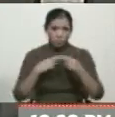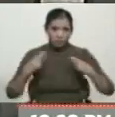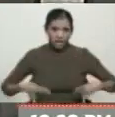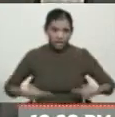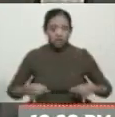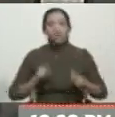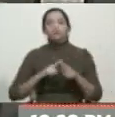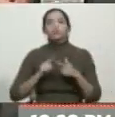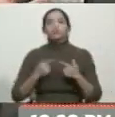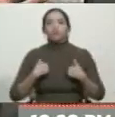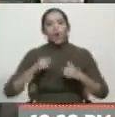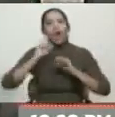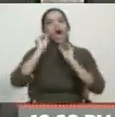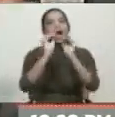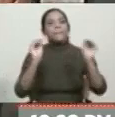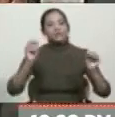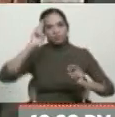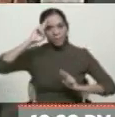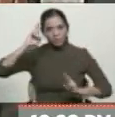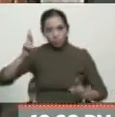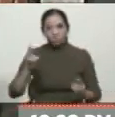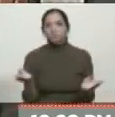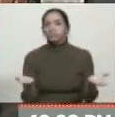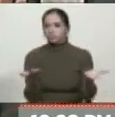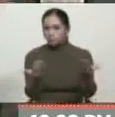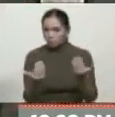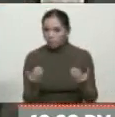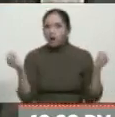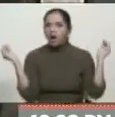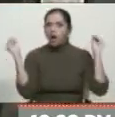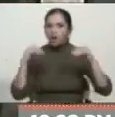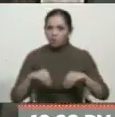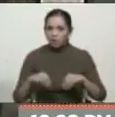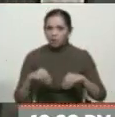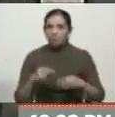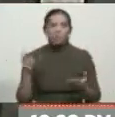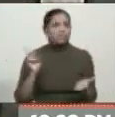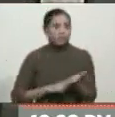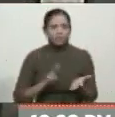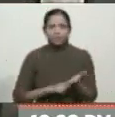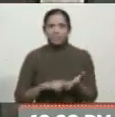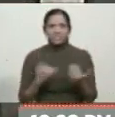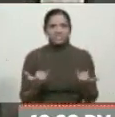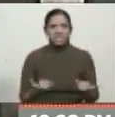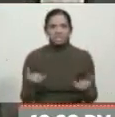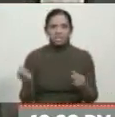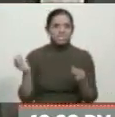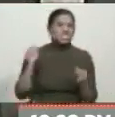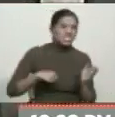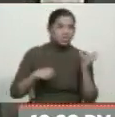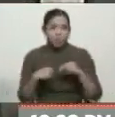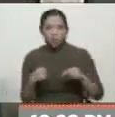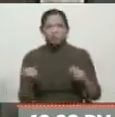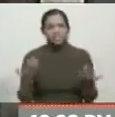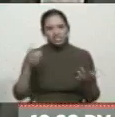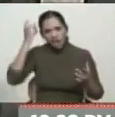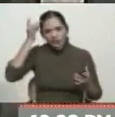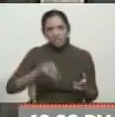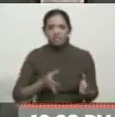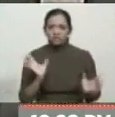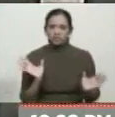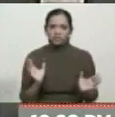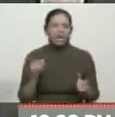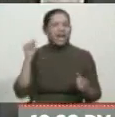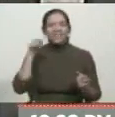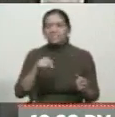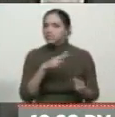llamado respetuoso a las partes, a ponernos de acuerdo. De verdad que este rifirrafe ya está ladilla. Pero con gente seria. Así no se